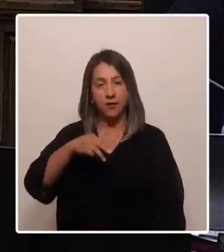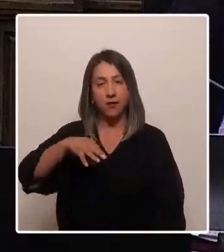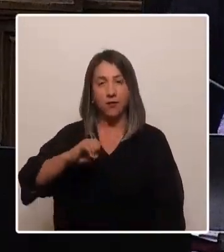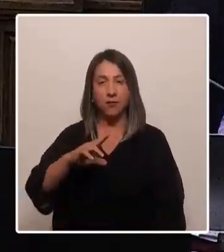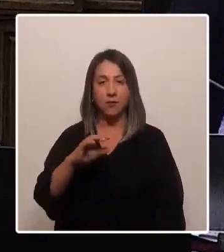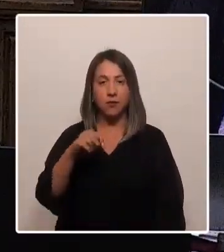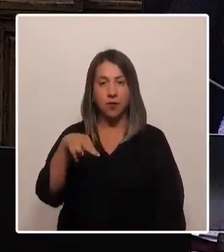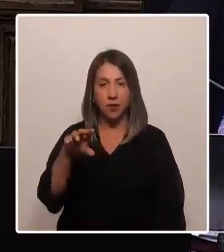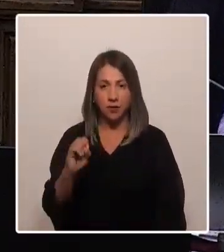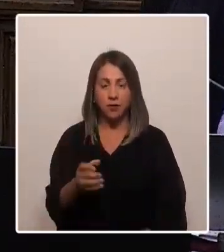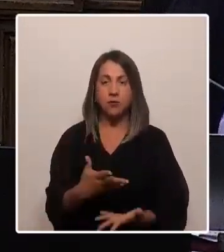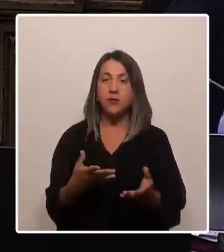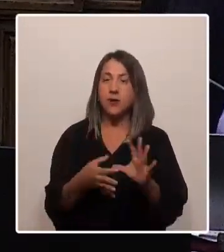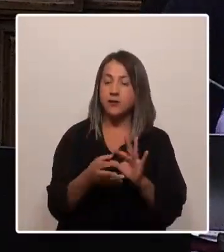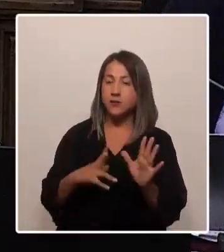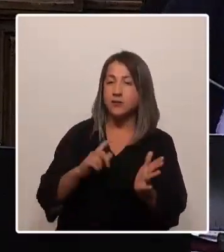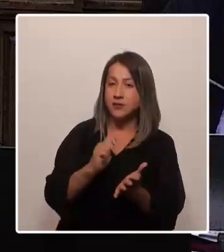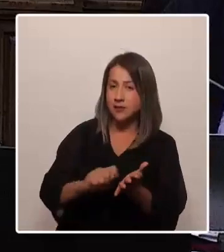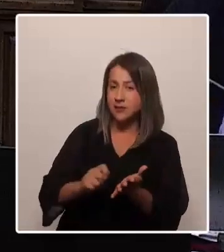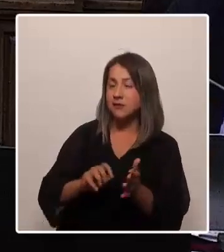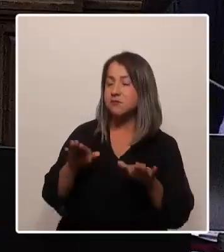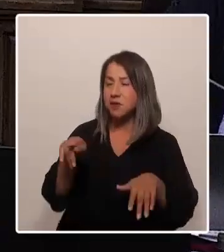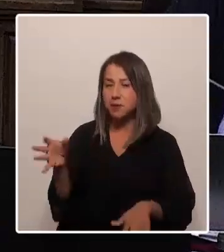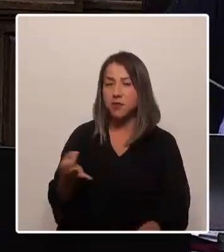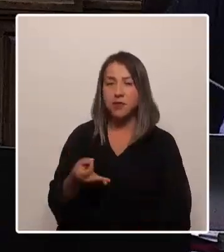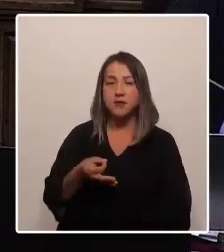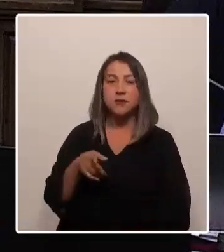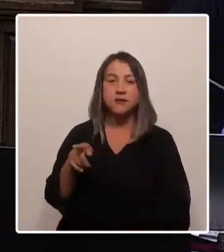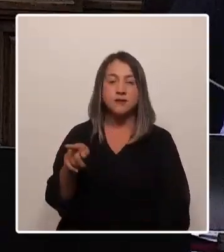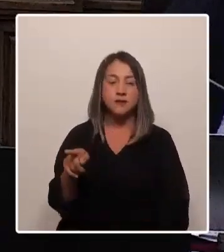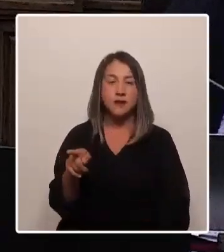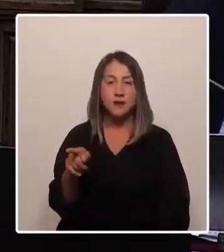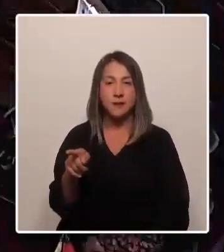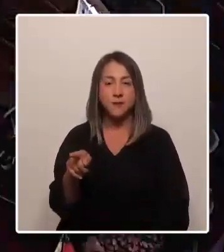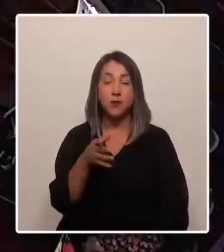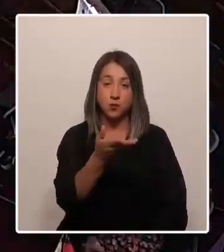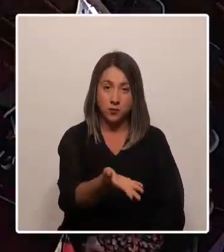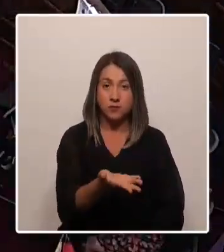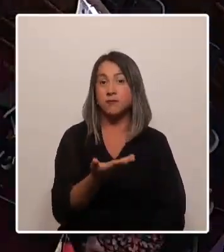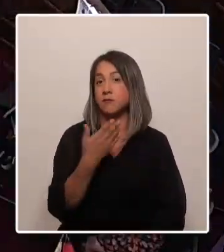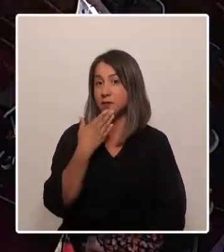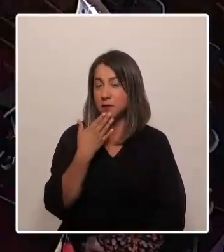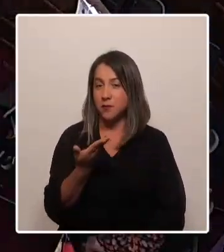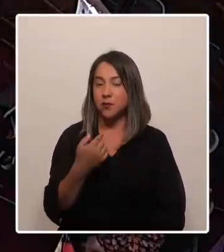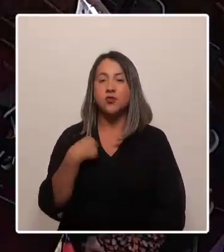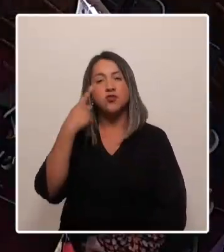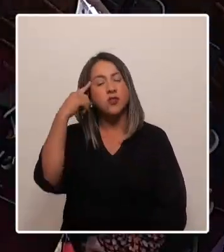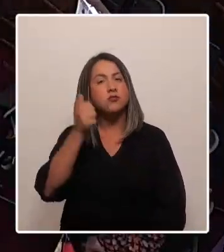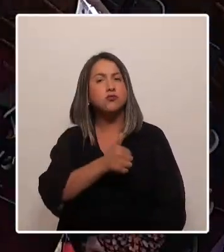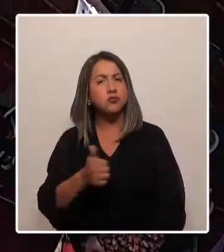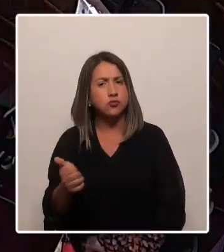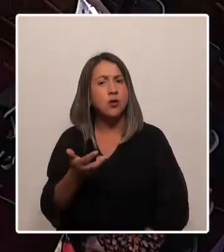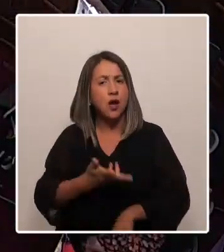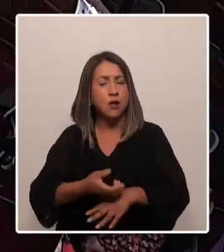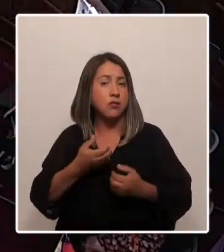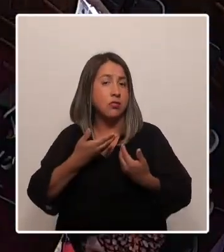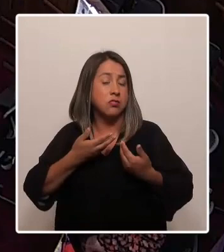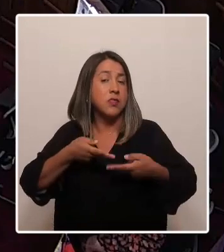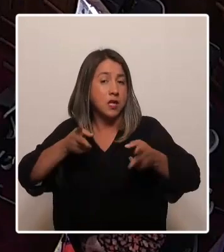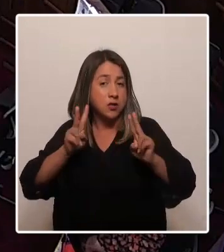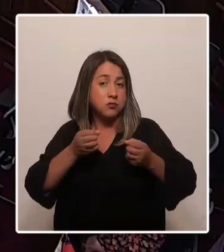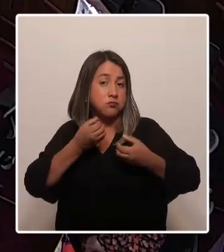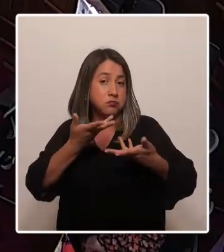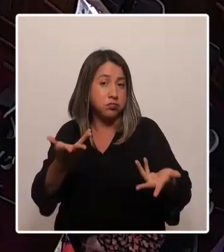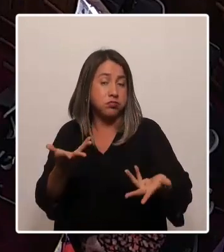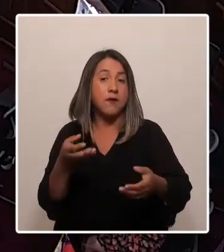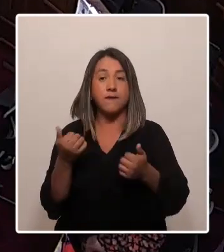Muchas gracias, secretario. En la misma línea de lo que acaba de decir usted, creo que todos tenemos derecho, y me parece que esté muy bien que estemos aquí, que